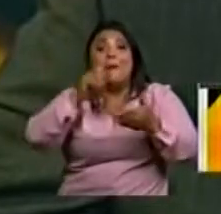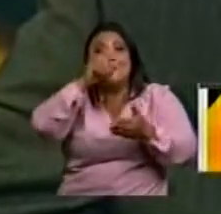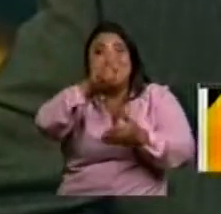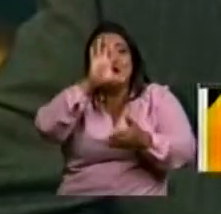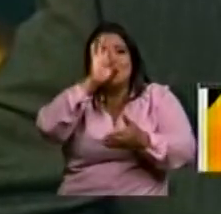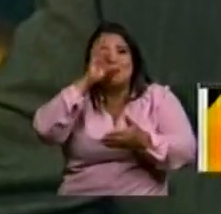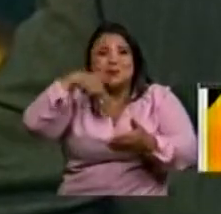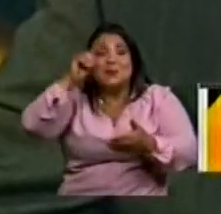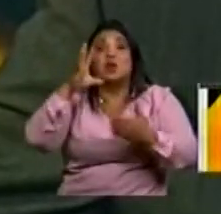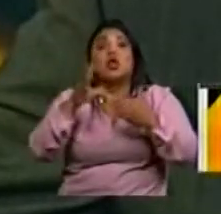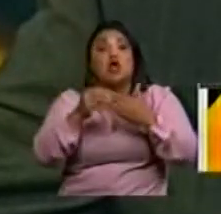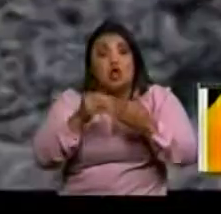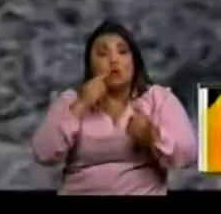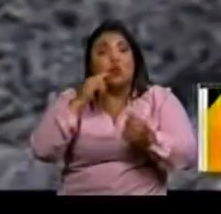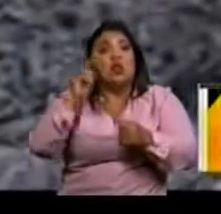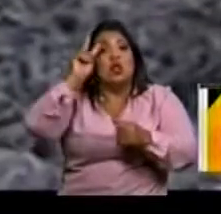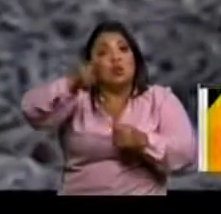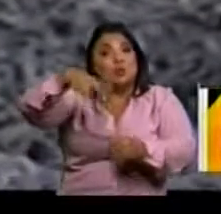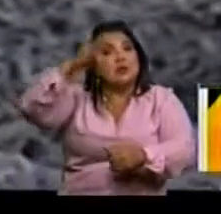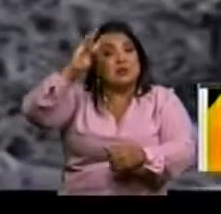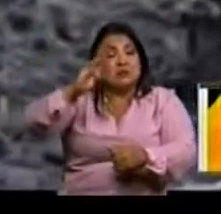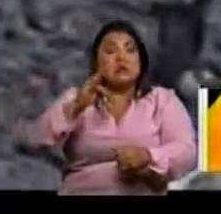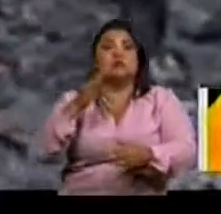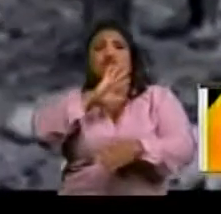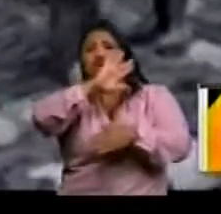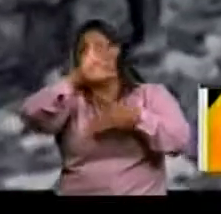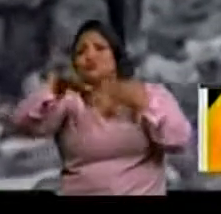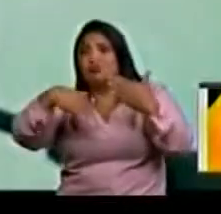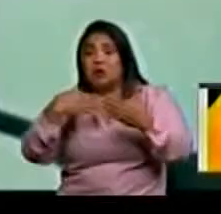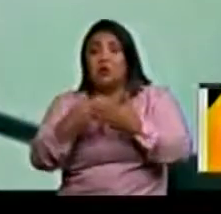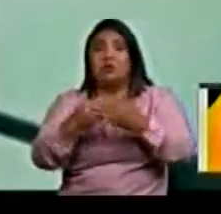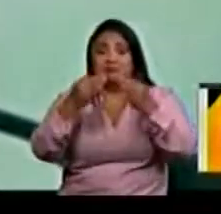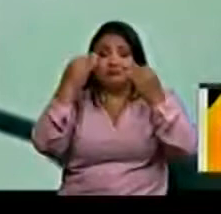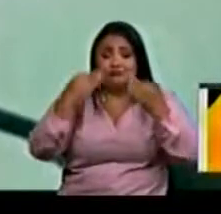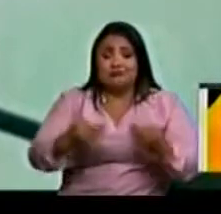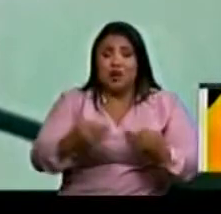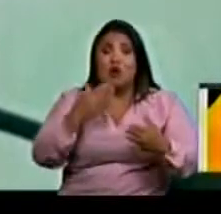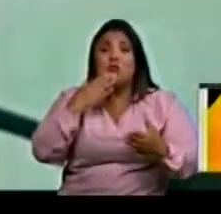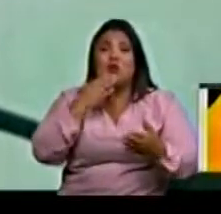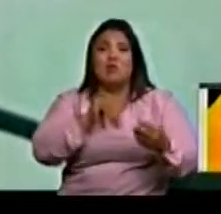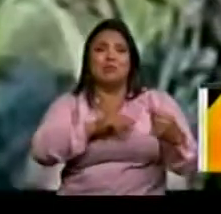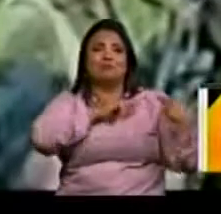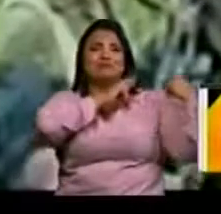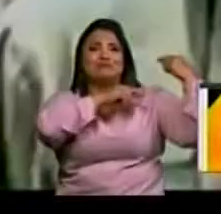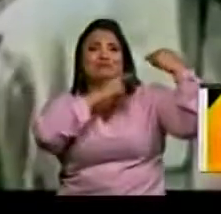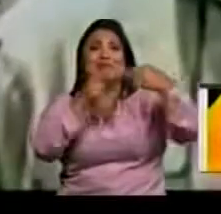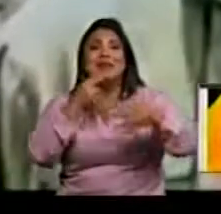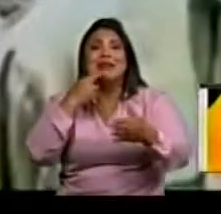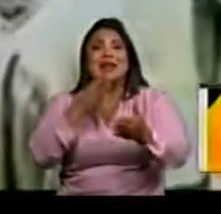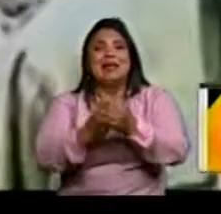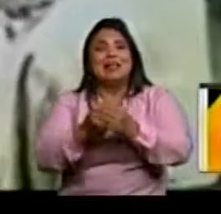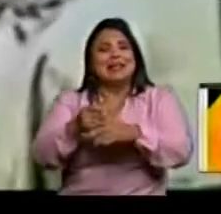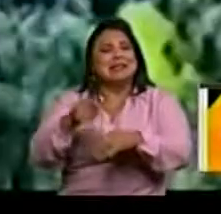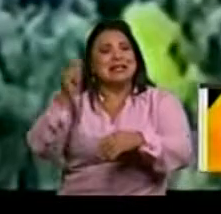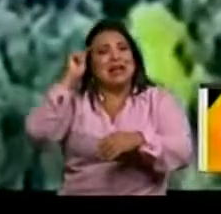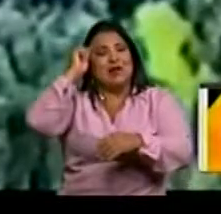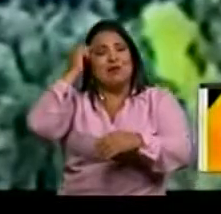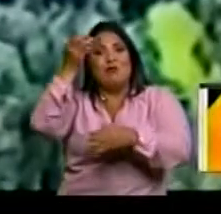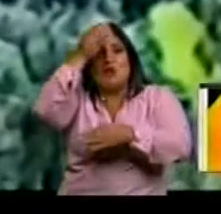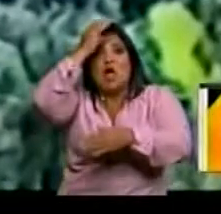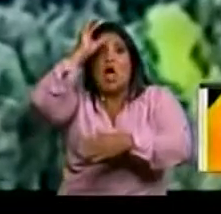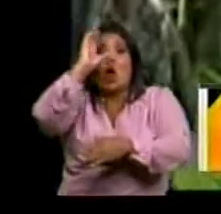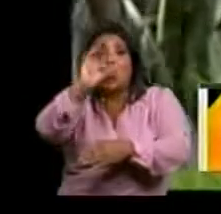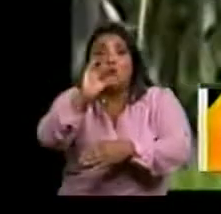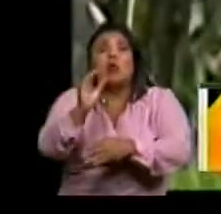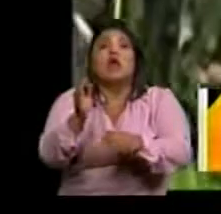dólares en 2017. Este tratado definitivo deja como herencia la recepción eterna de una cultura que